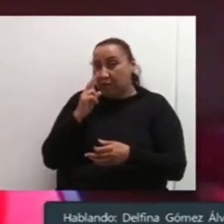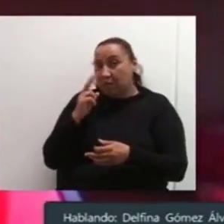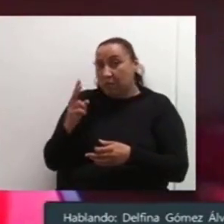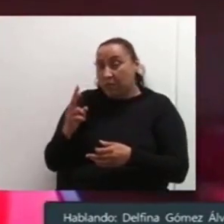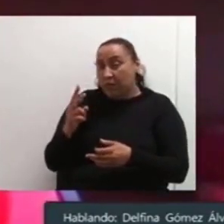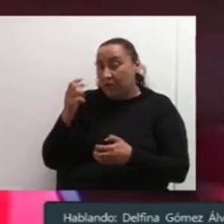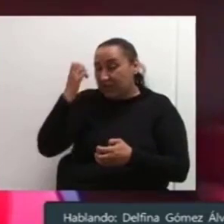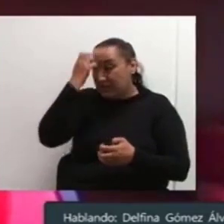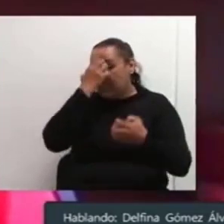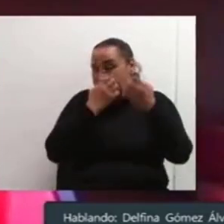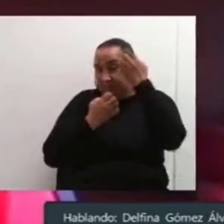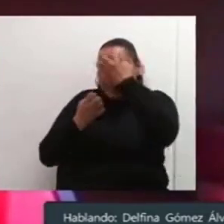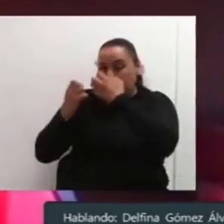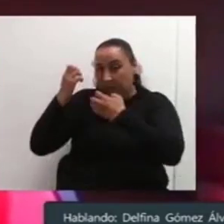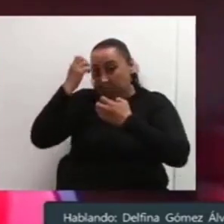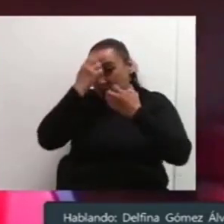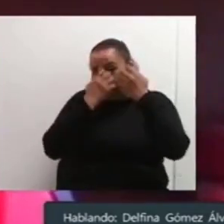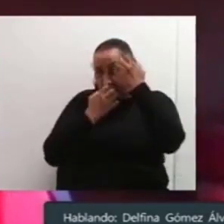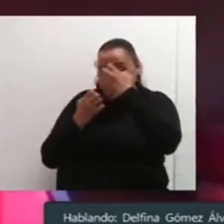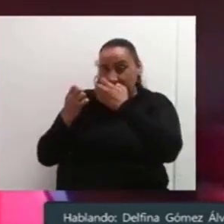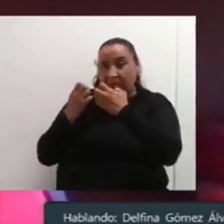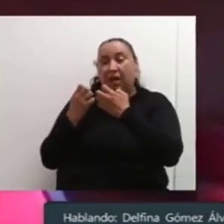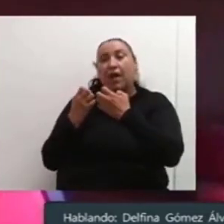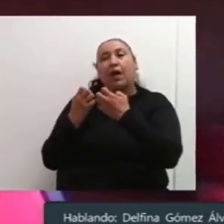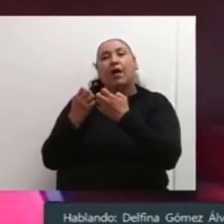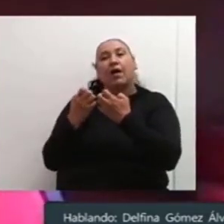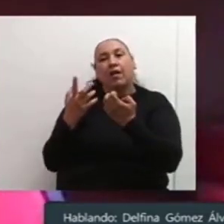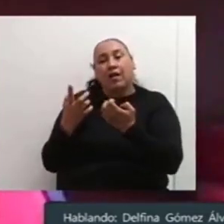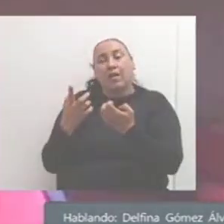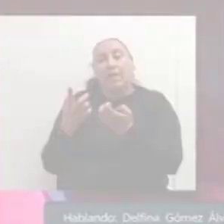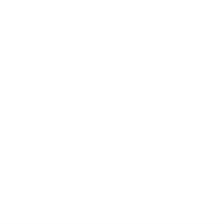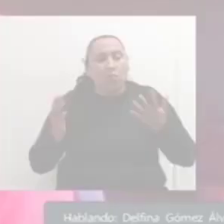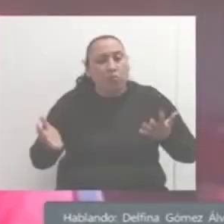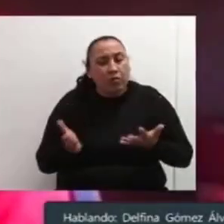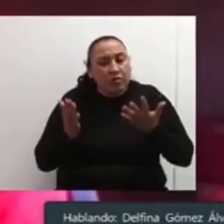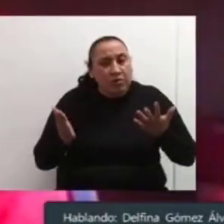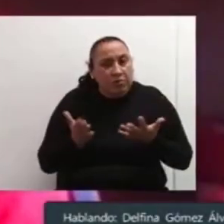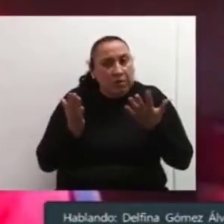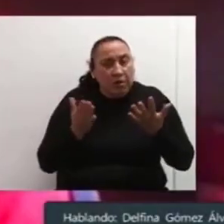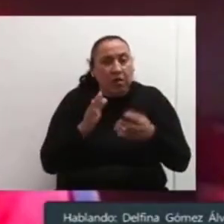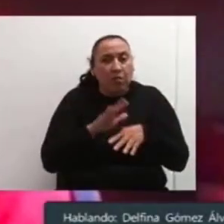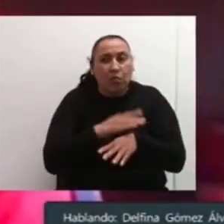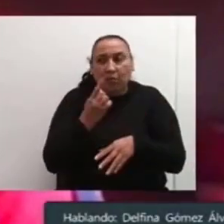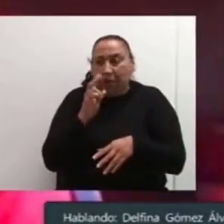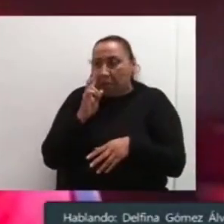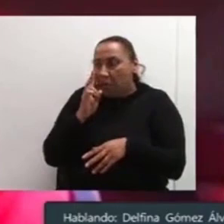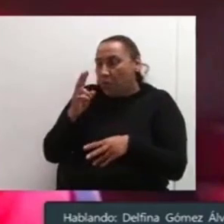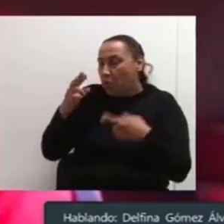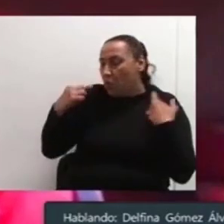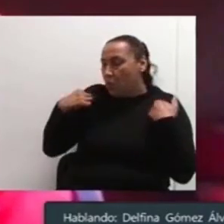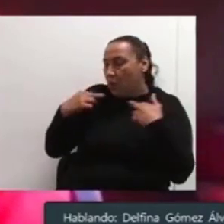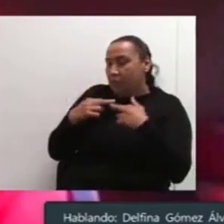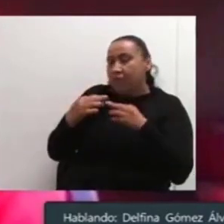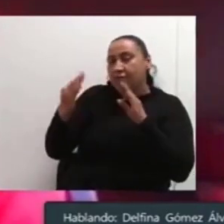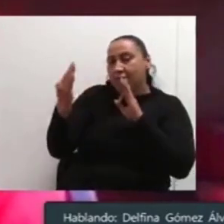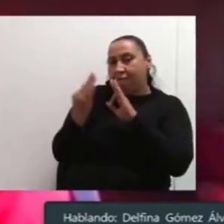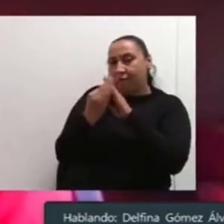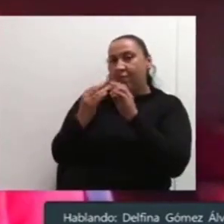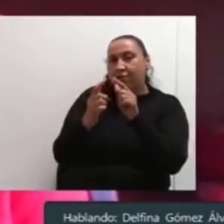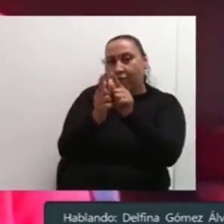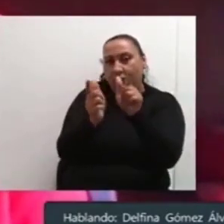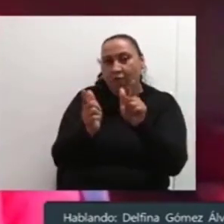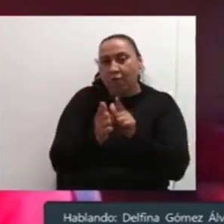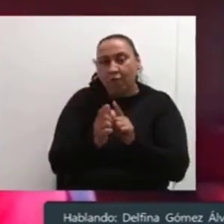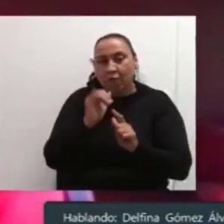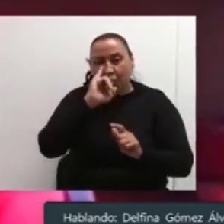evaluar el perfil de egreso de nuestros egresados de las normales en ustedes maestros entre grupos supervisores